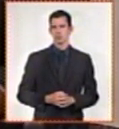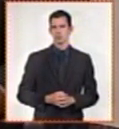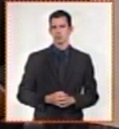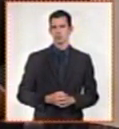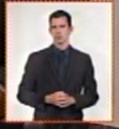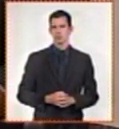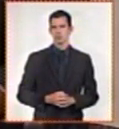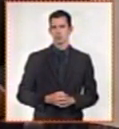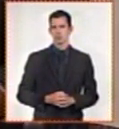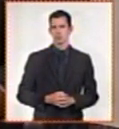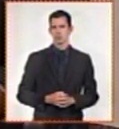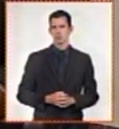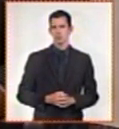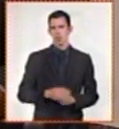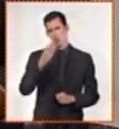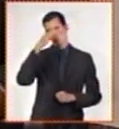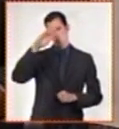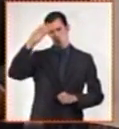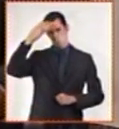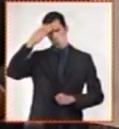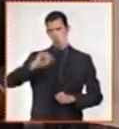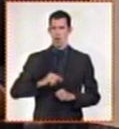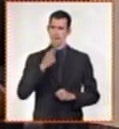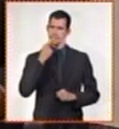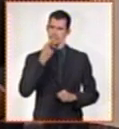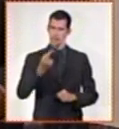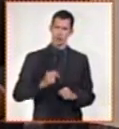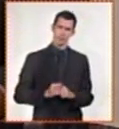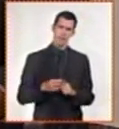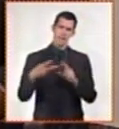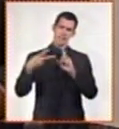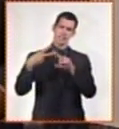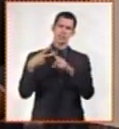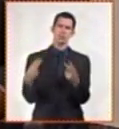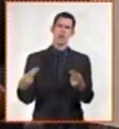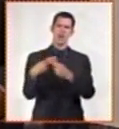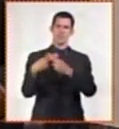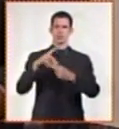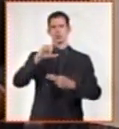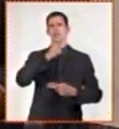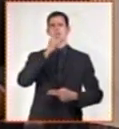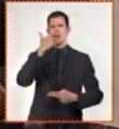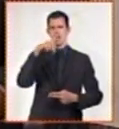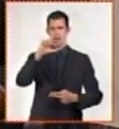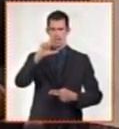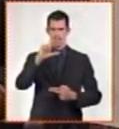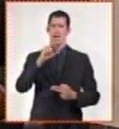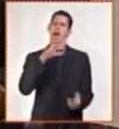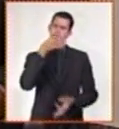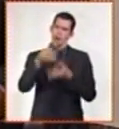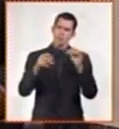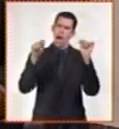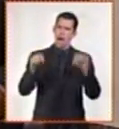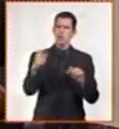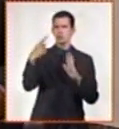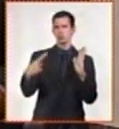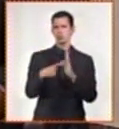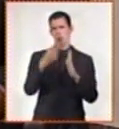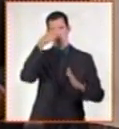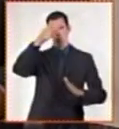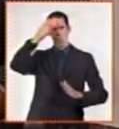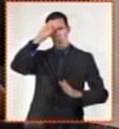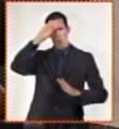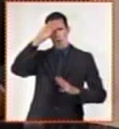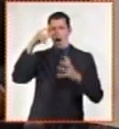establecimiento del Foro China-CELAC en la segunda cumbre CELAC, sentando una base sólida para el establecimiento